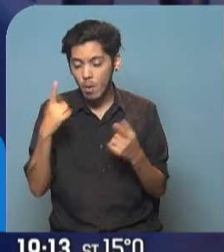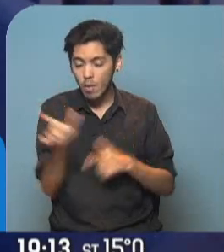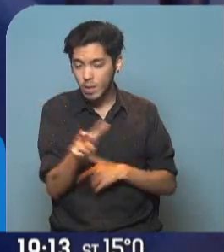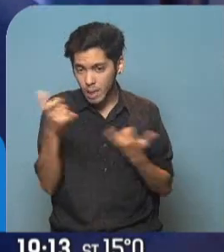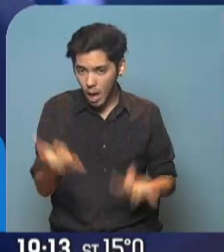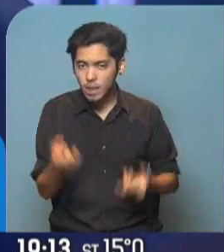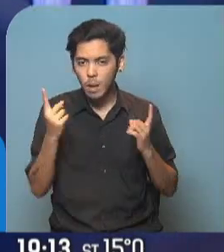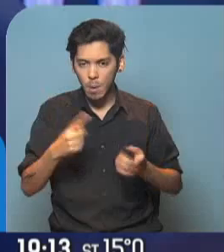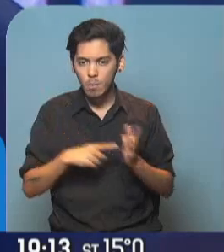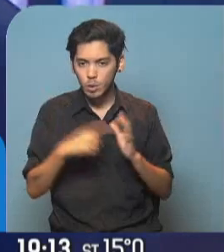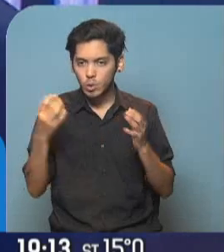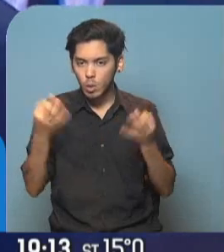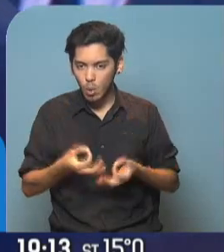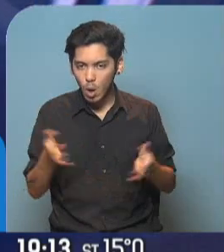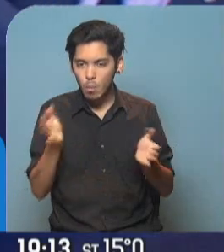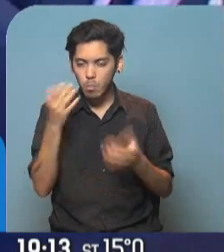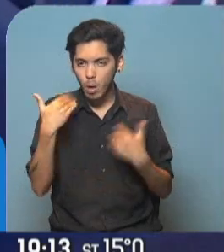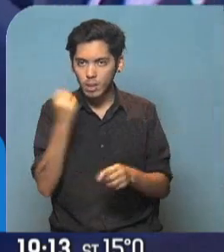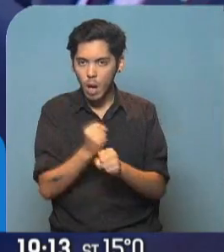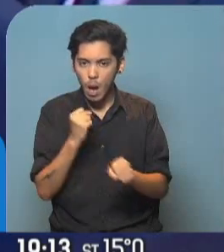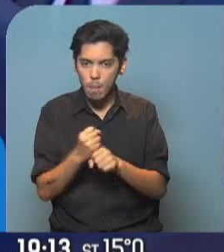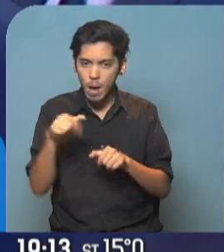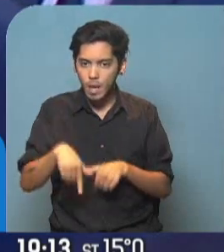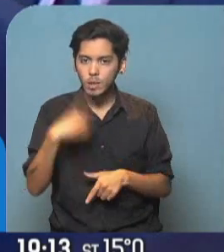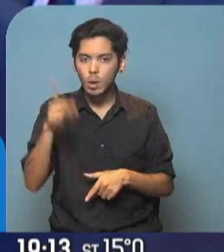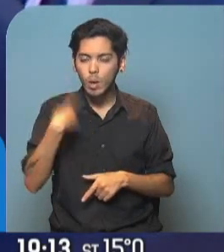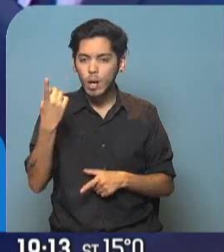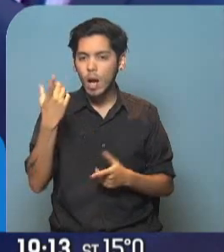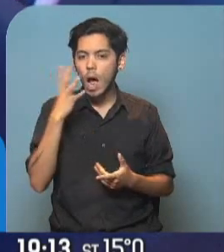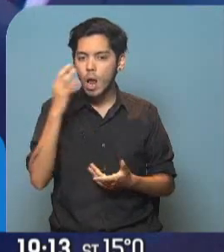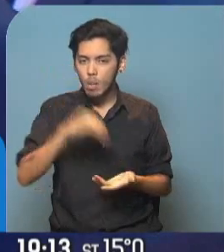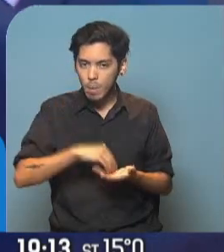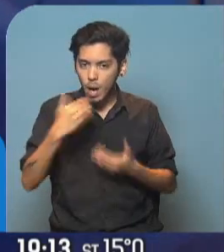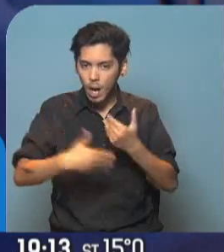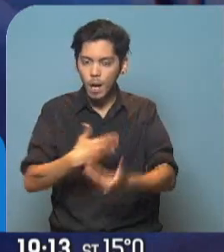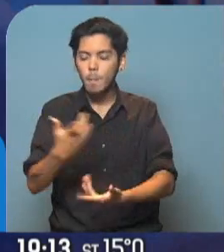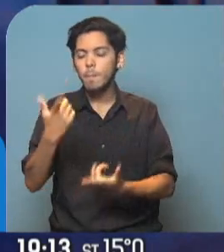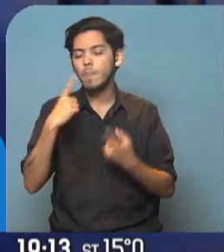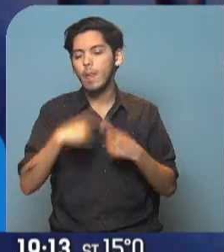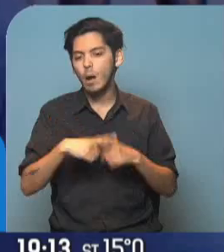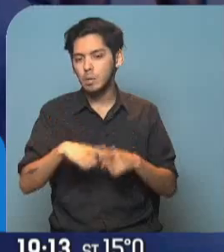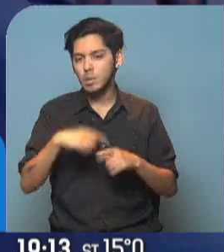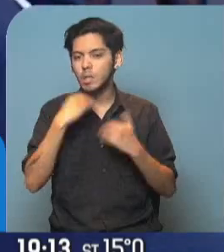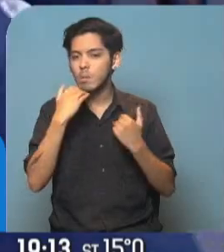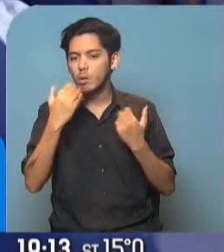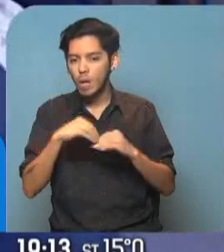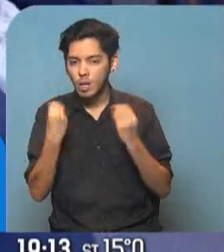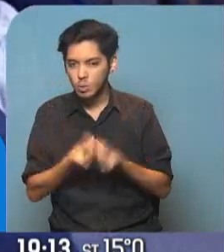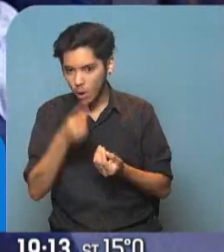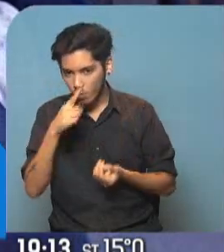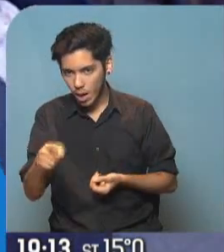también hay puntos en común que se pueden trabajar para que esto sea un paso adelante, el debate, sea cual sea la conclusión que llegue.